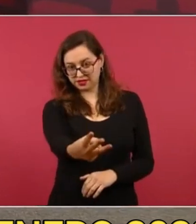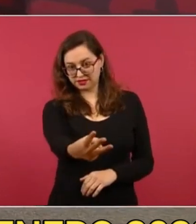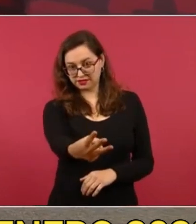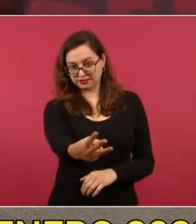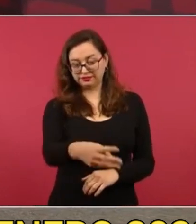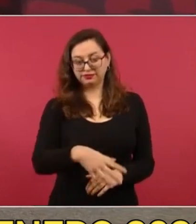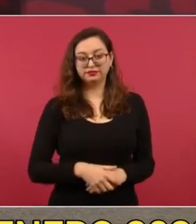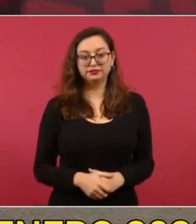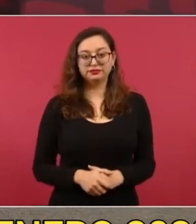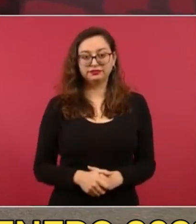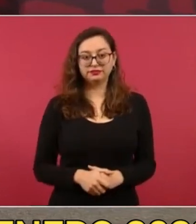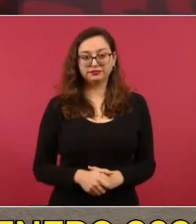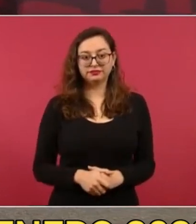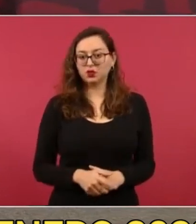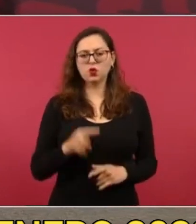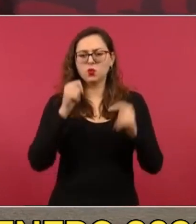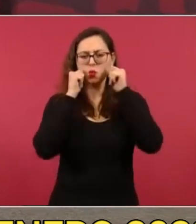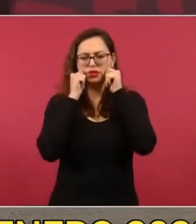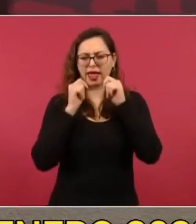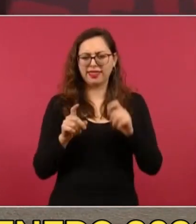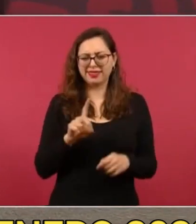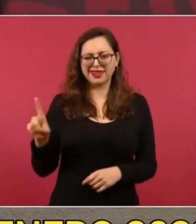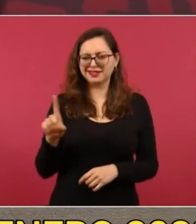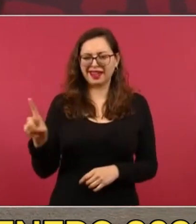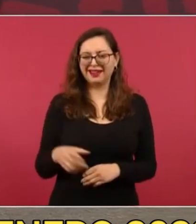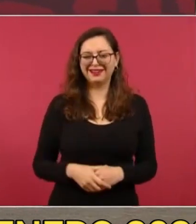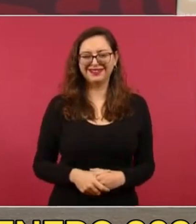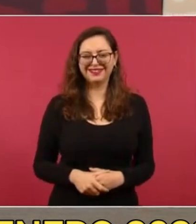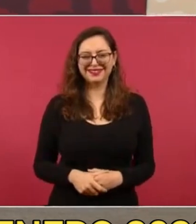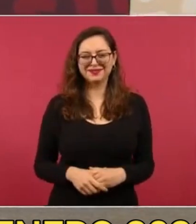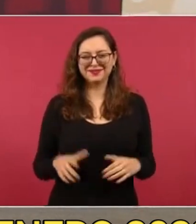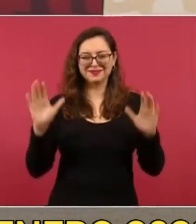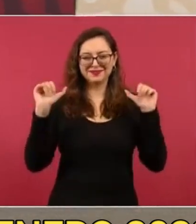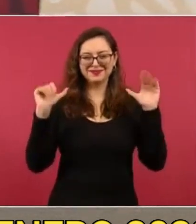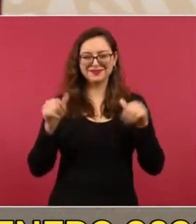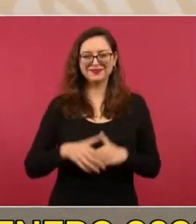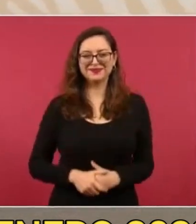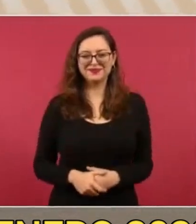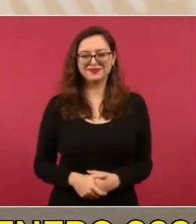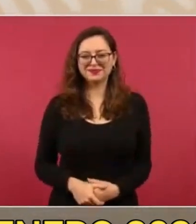No le hace que estén a la derecha, ¿eh? No le hace. Bueno, Dios.